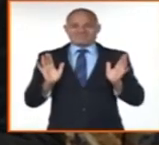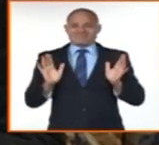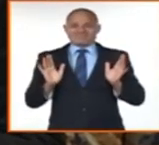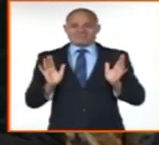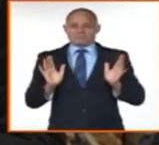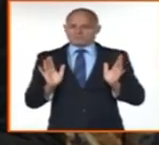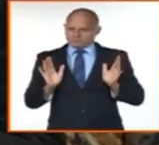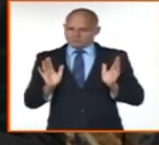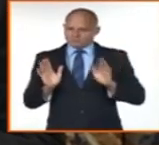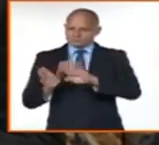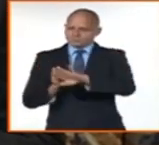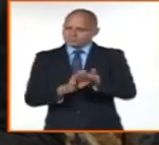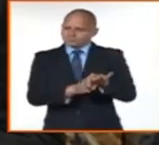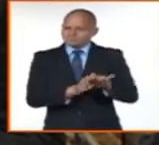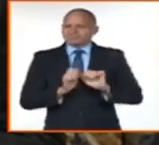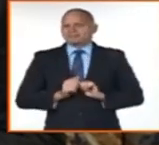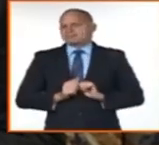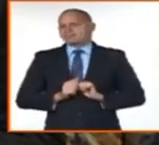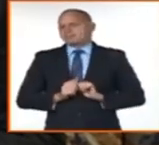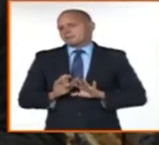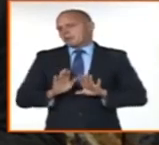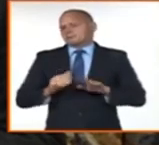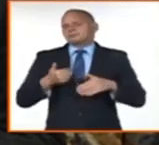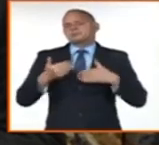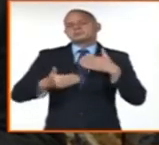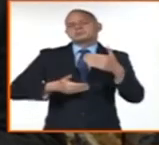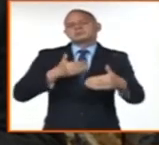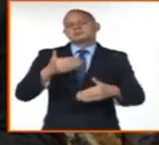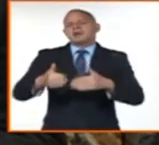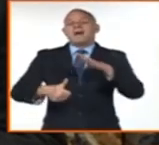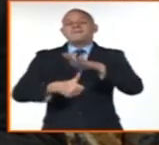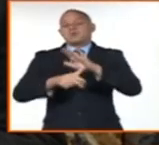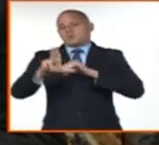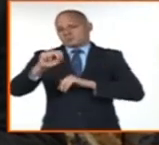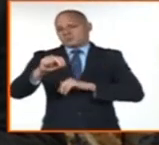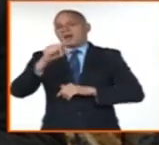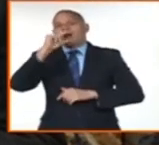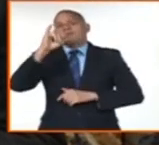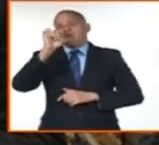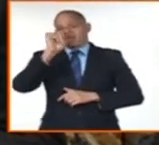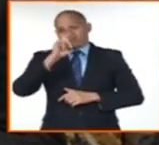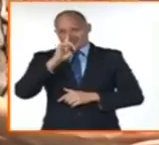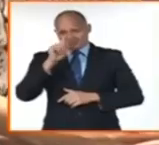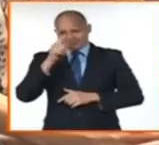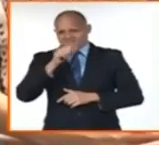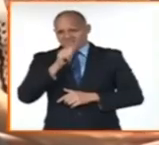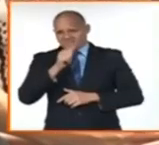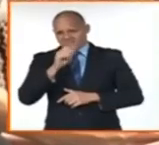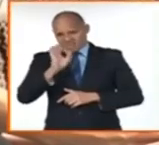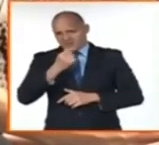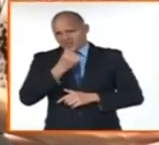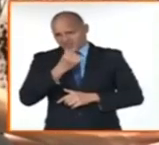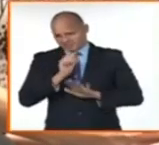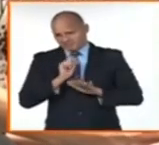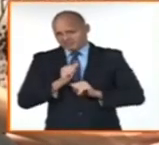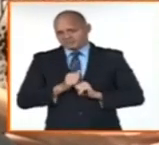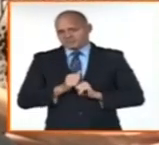todavía lo estamos esperando. Él traicionó esas promesas electorales, no las ha